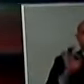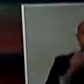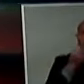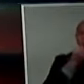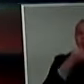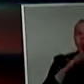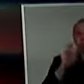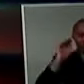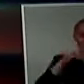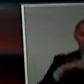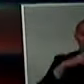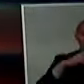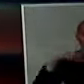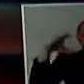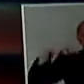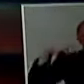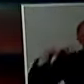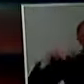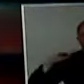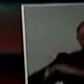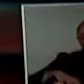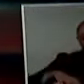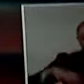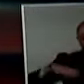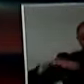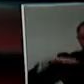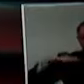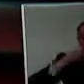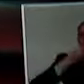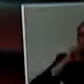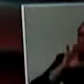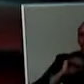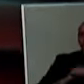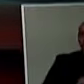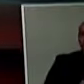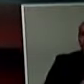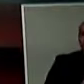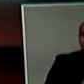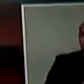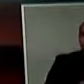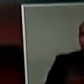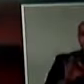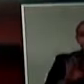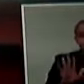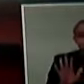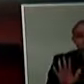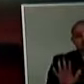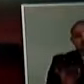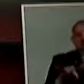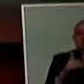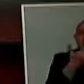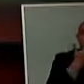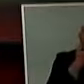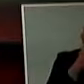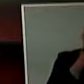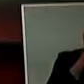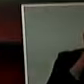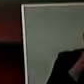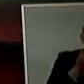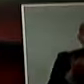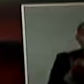horas, entre 100 y 300 milímetros. Y eso, pues donde ocurre, puede generar inundaciones repentinas